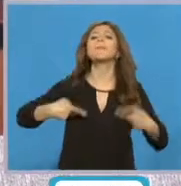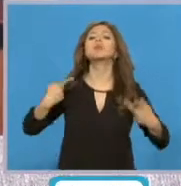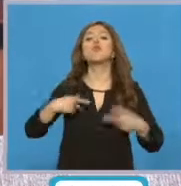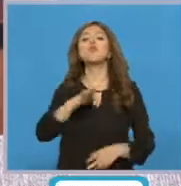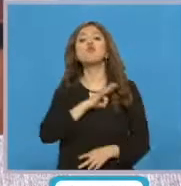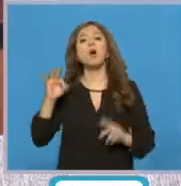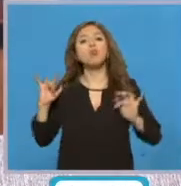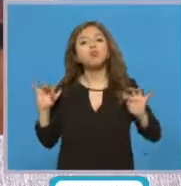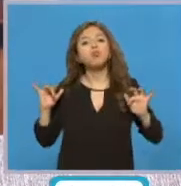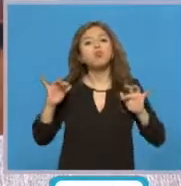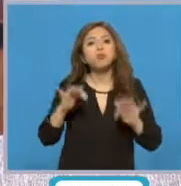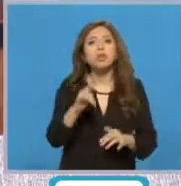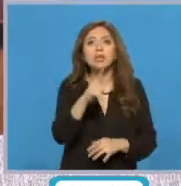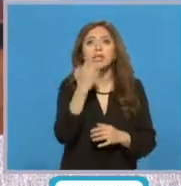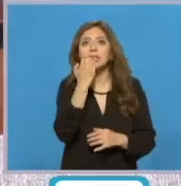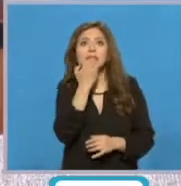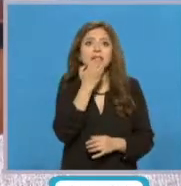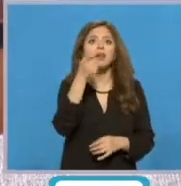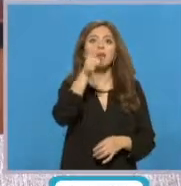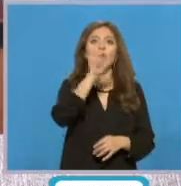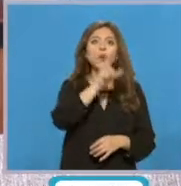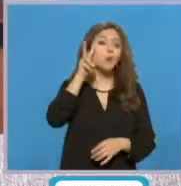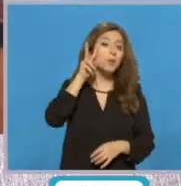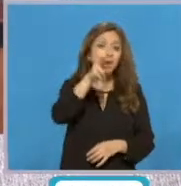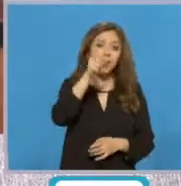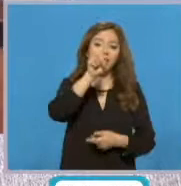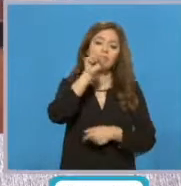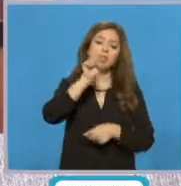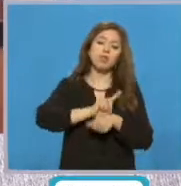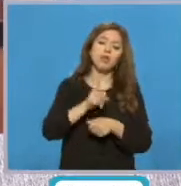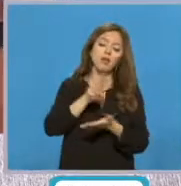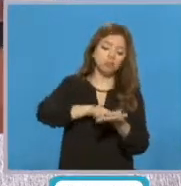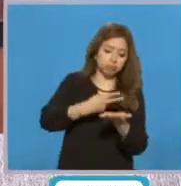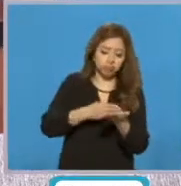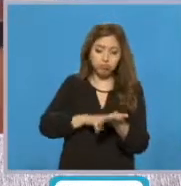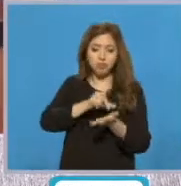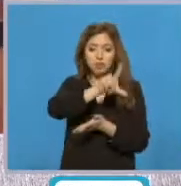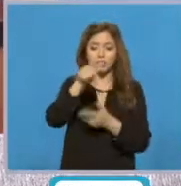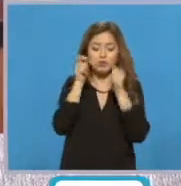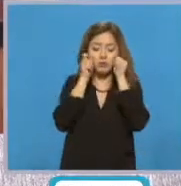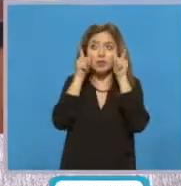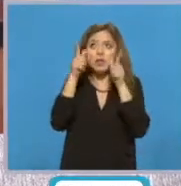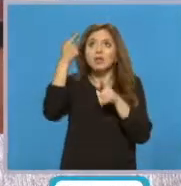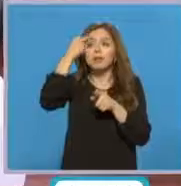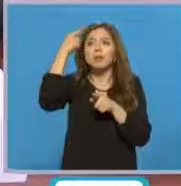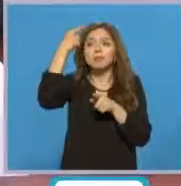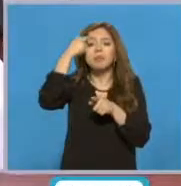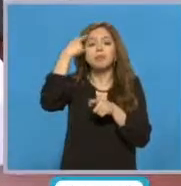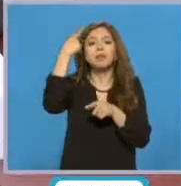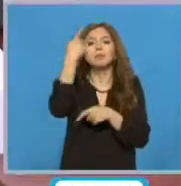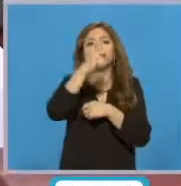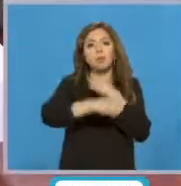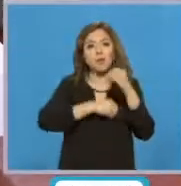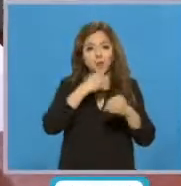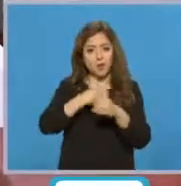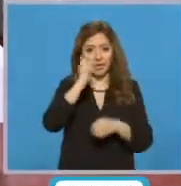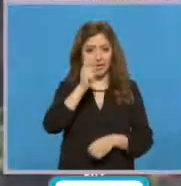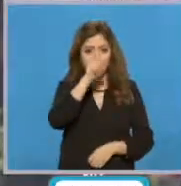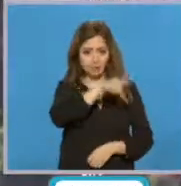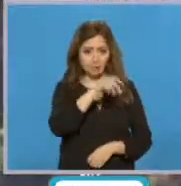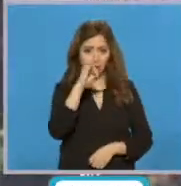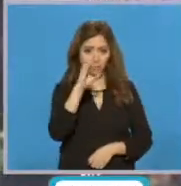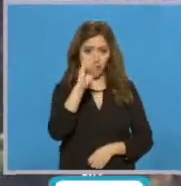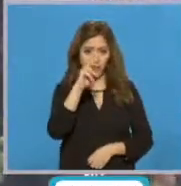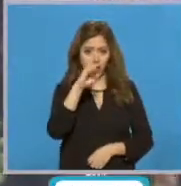es espeluznante, no los vamos a dejar dormir, y seguramente al día siguiente van a despertar hablando de la obra. Eso. Sigan las redes sociales de Foro BLCN,